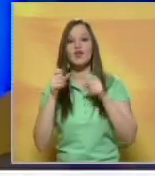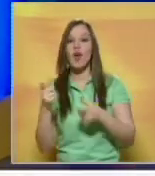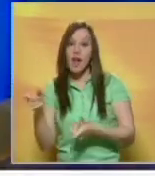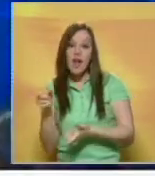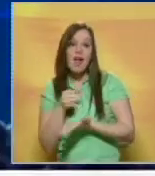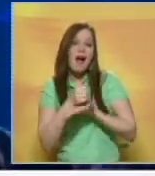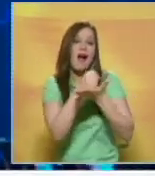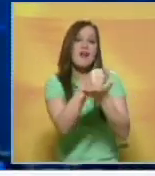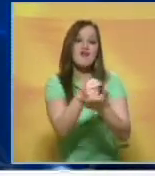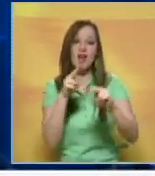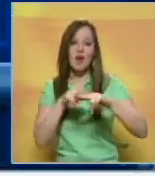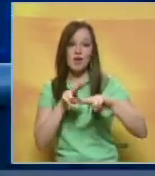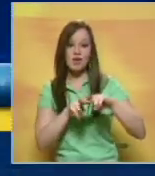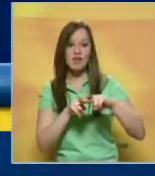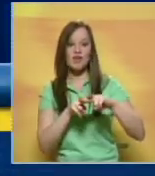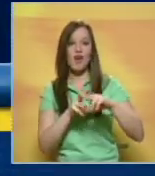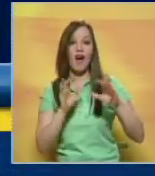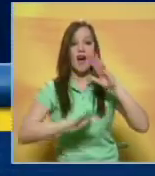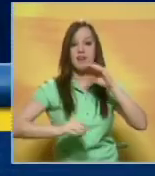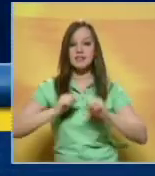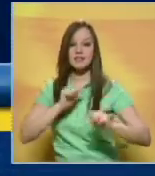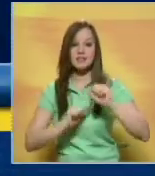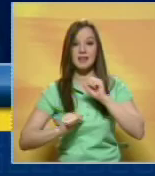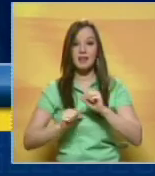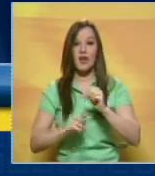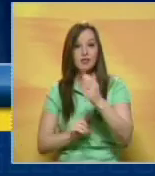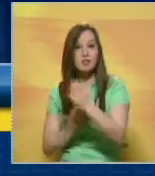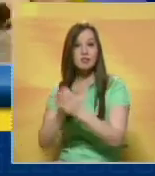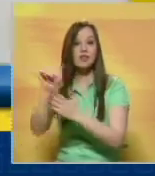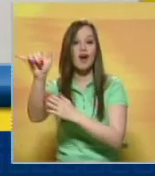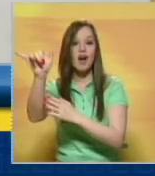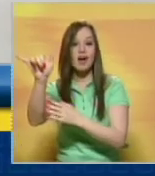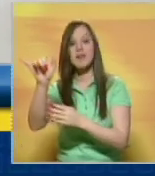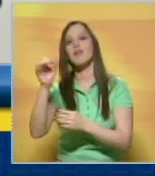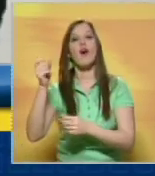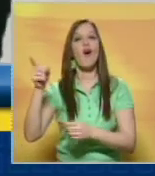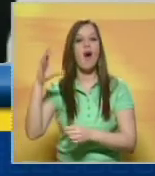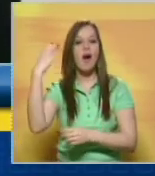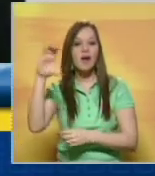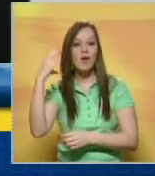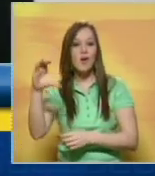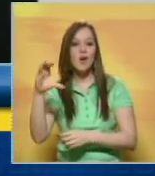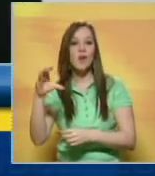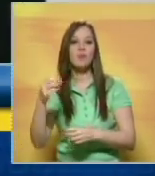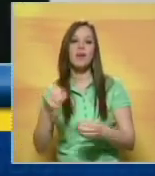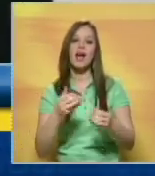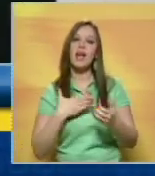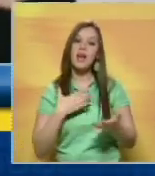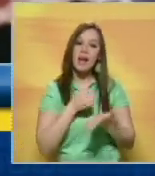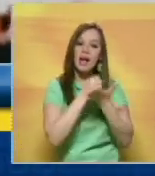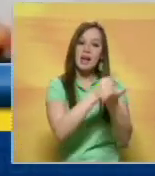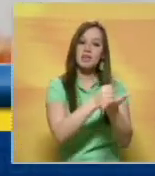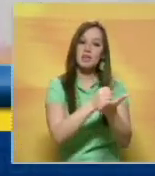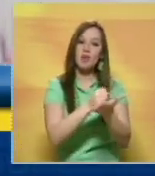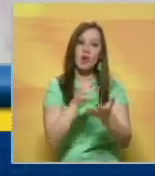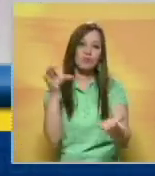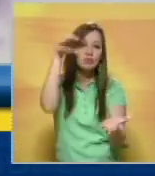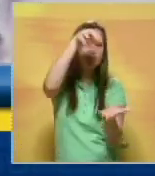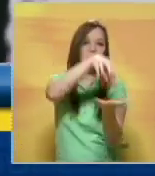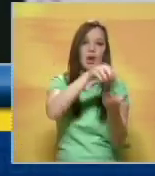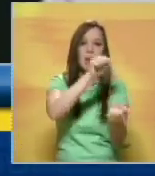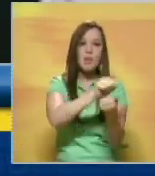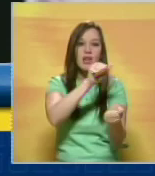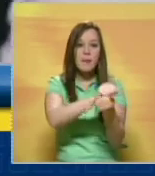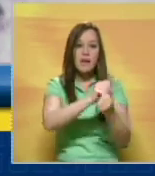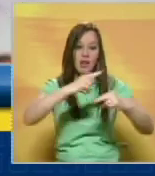niños. El salsero viajó a Barranquilla, Colombia, para poner la primera piedra en la construcción del orfanato Maestro Cares.